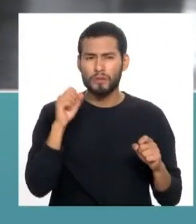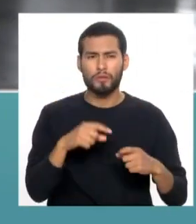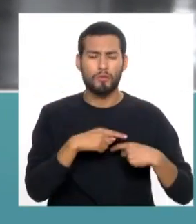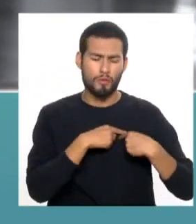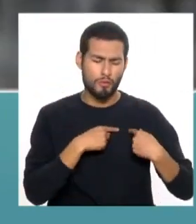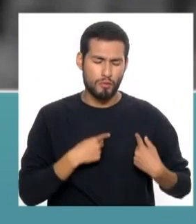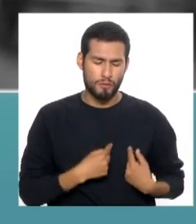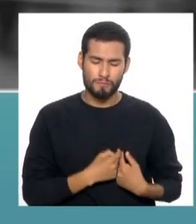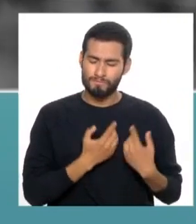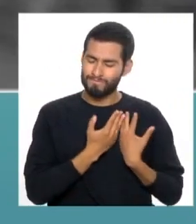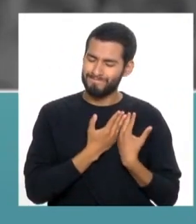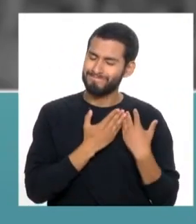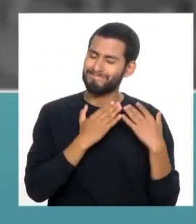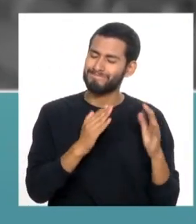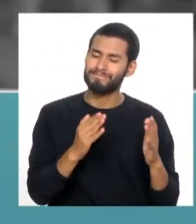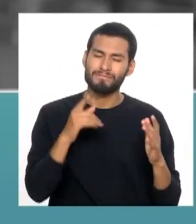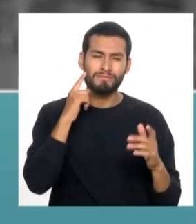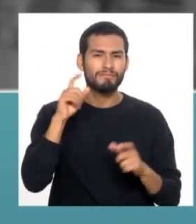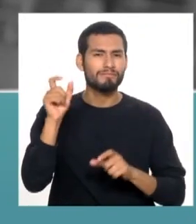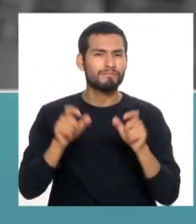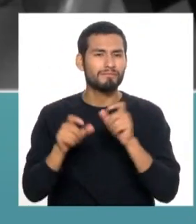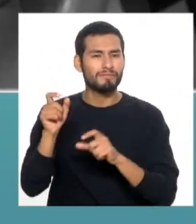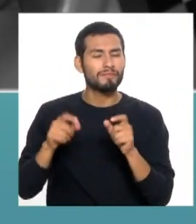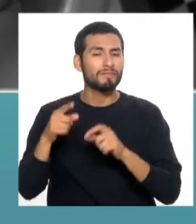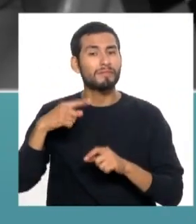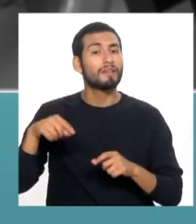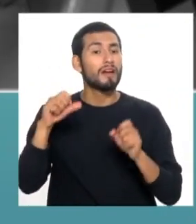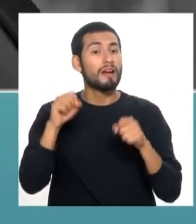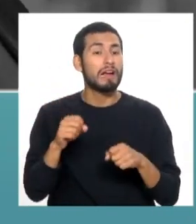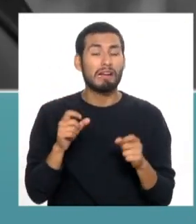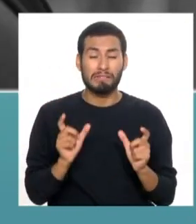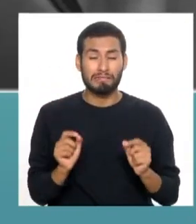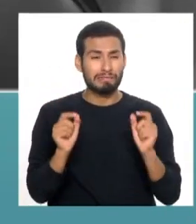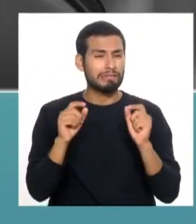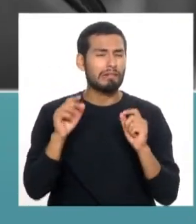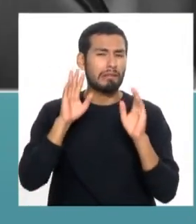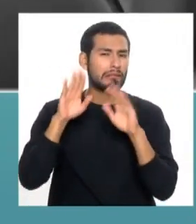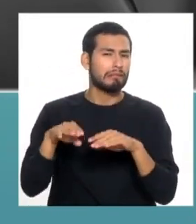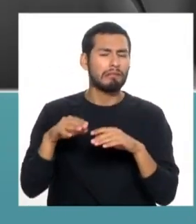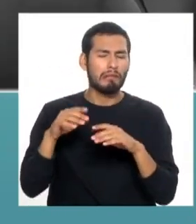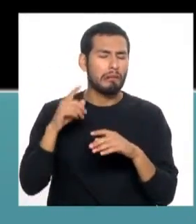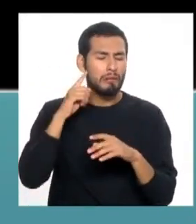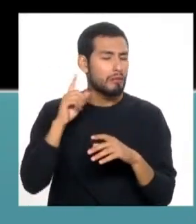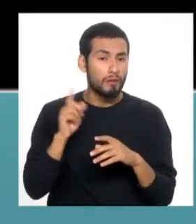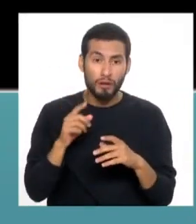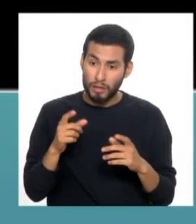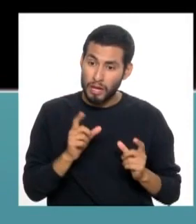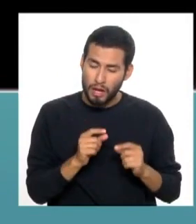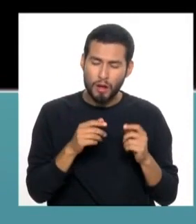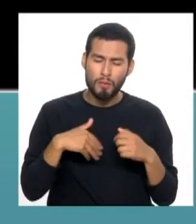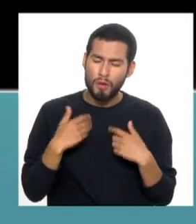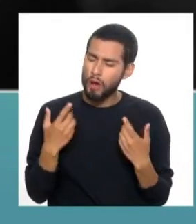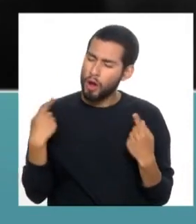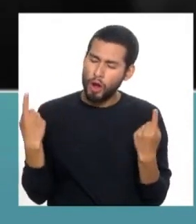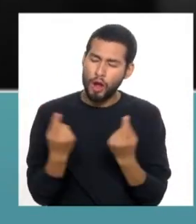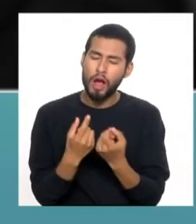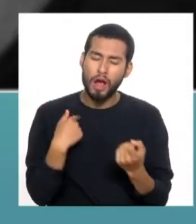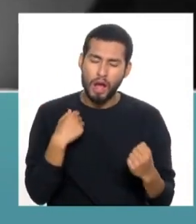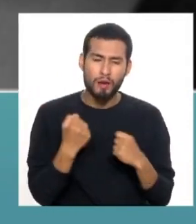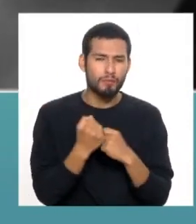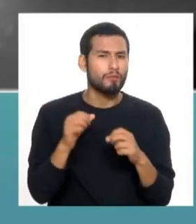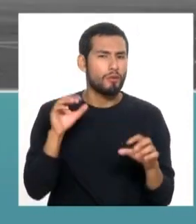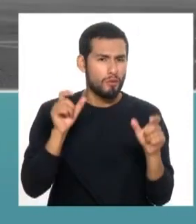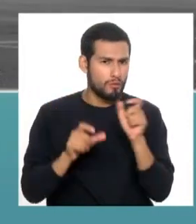corazón para hacer que más niños con cáncer no se queden sin tratamiento. Pero es importante que todos